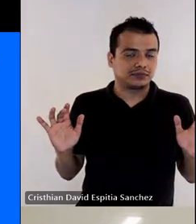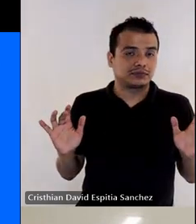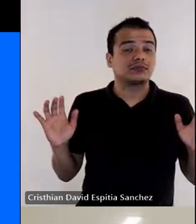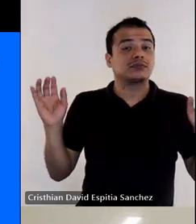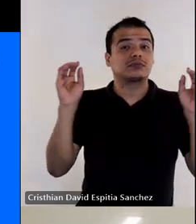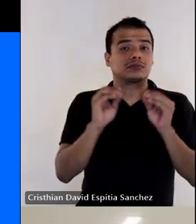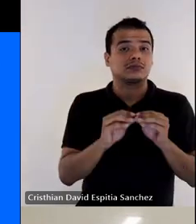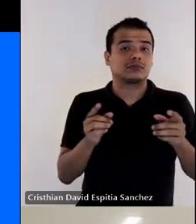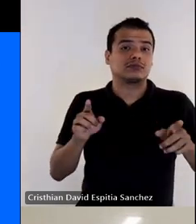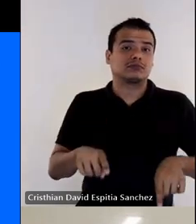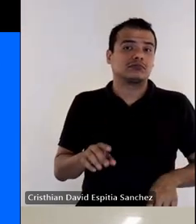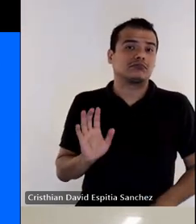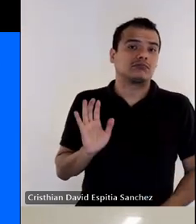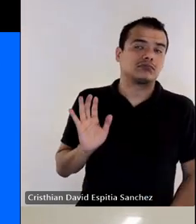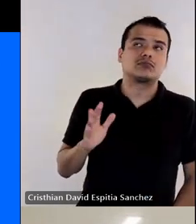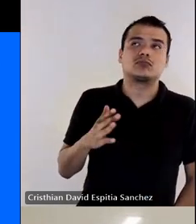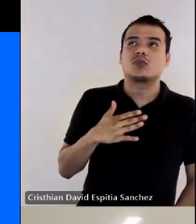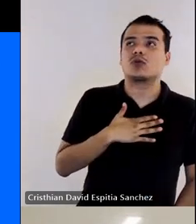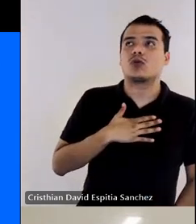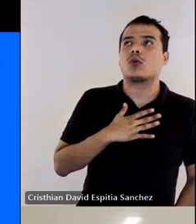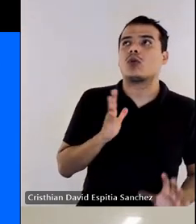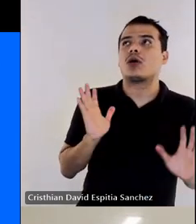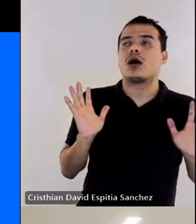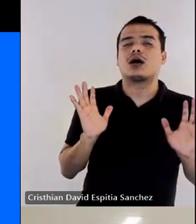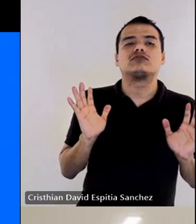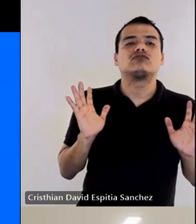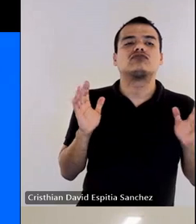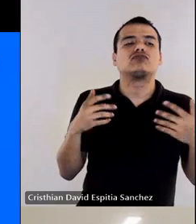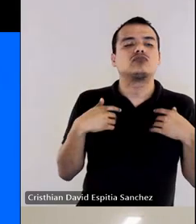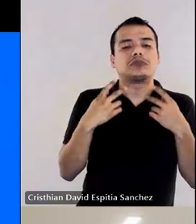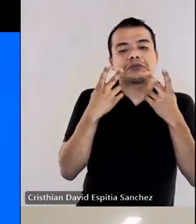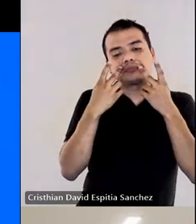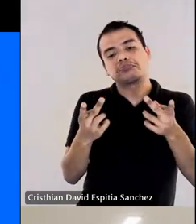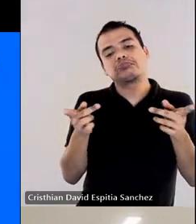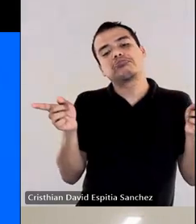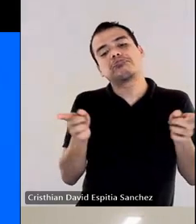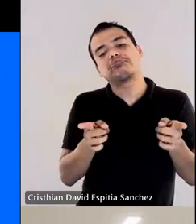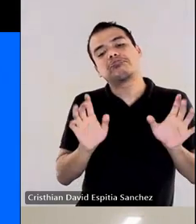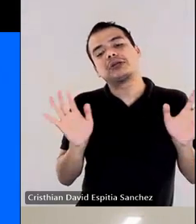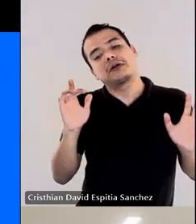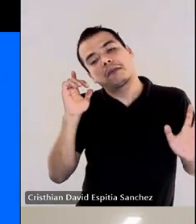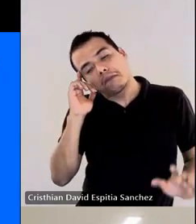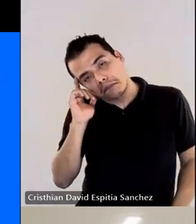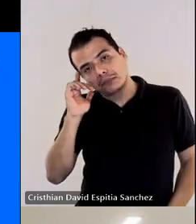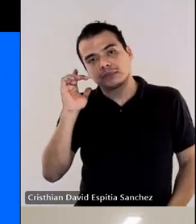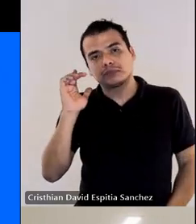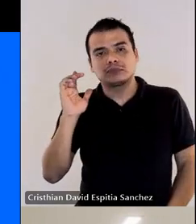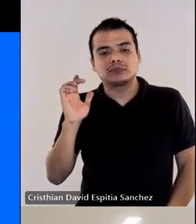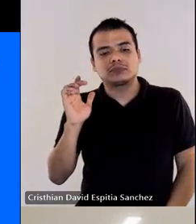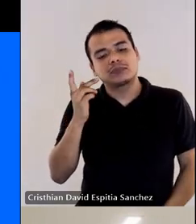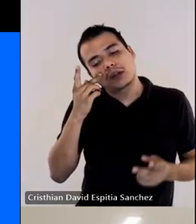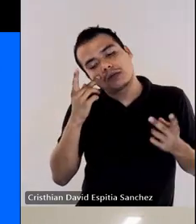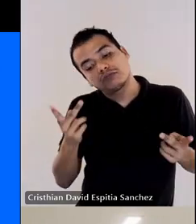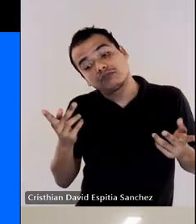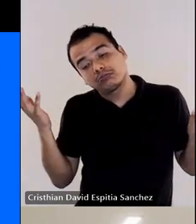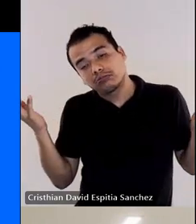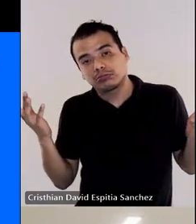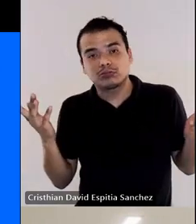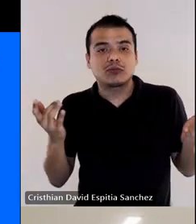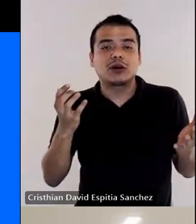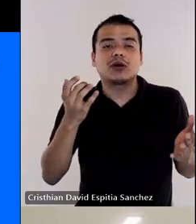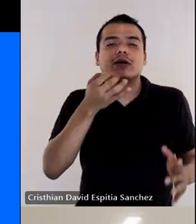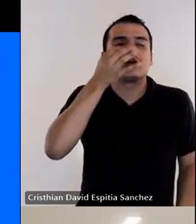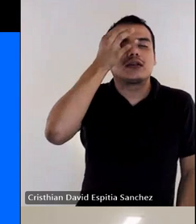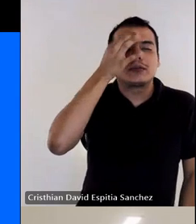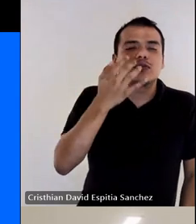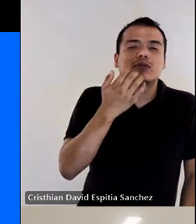referencia a que no me tengo que limitar solamente en lo que yo veo por fuera, sino que quizás ese overall me está ocultando una lesión en